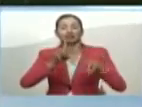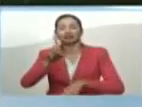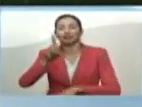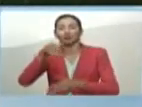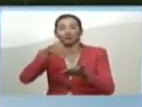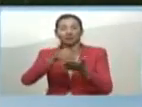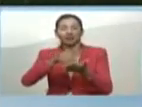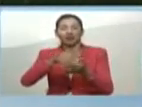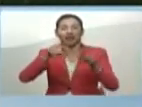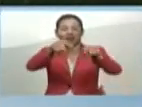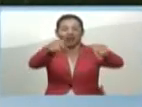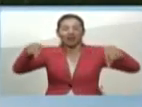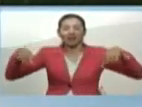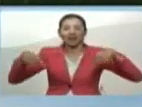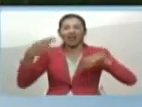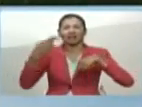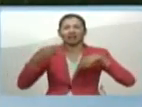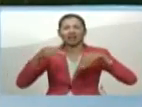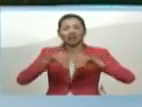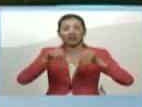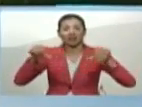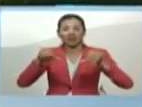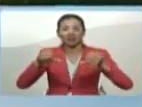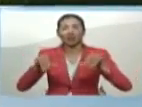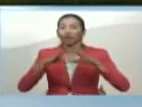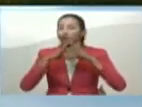hectáreas. Todo esto tiene que ir